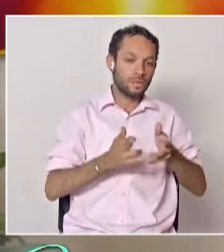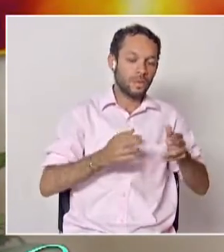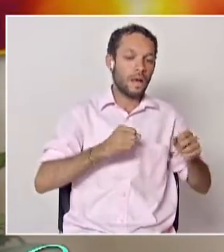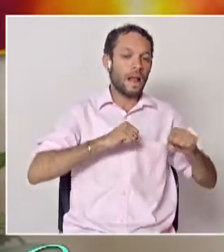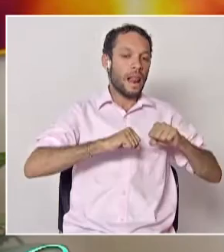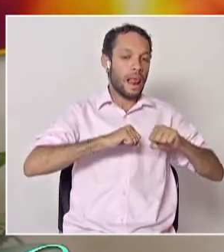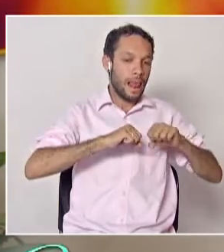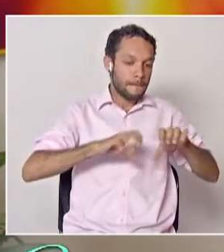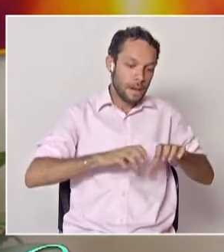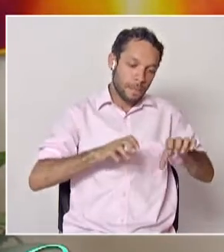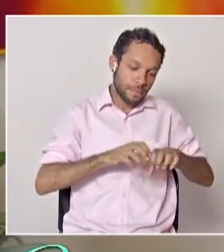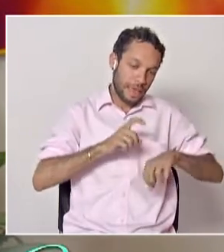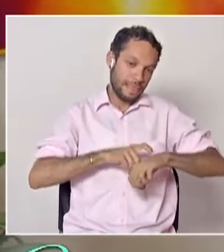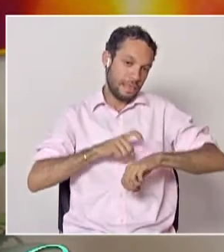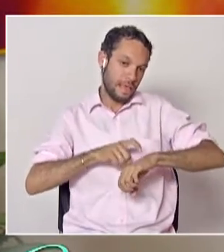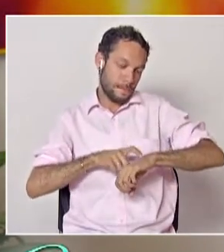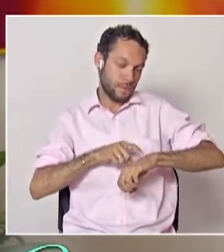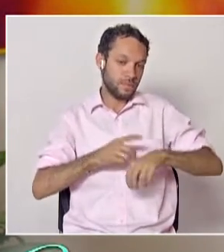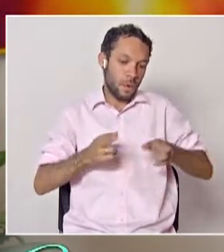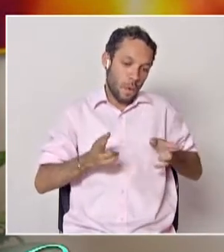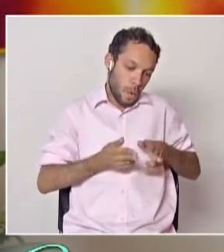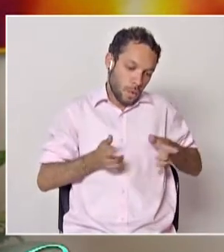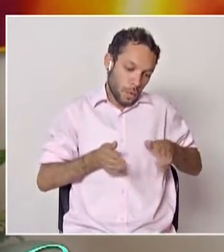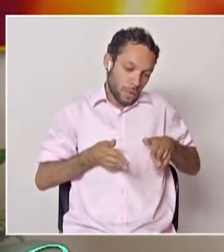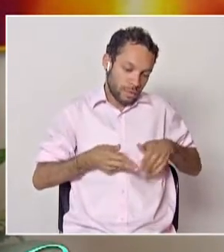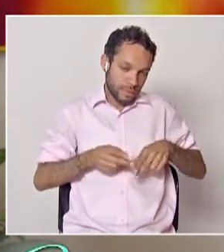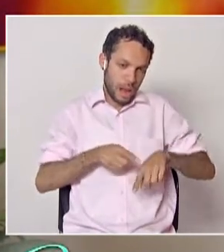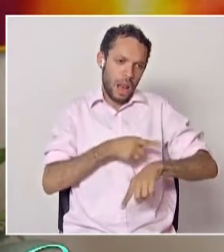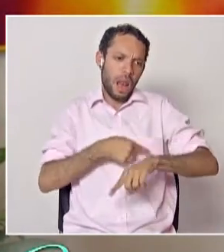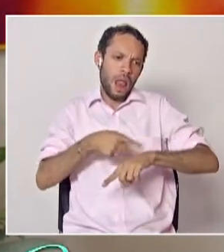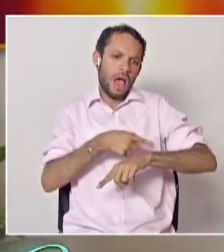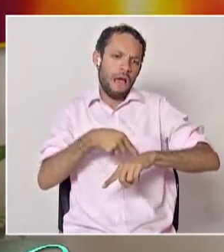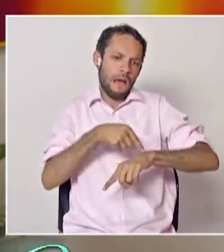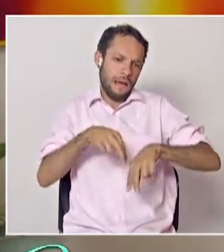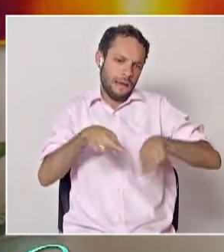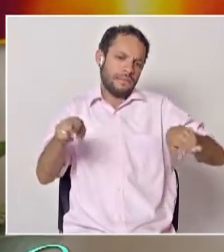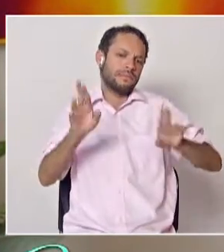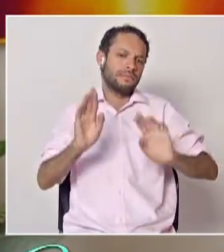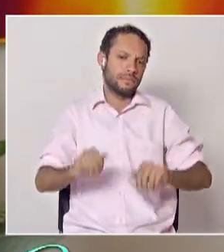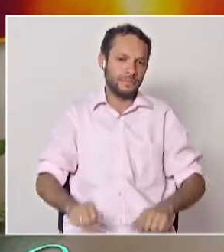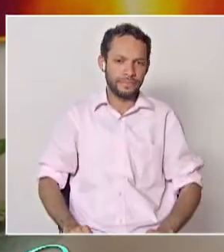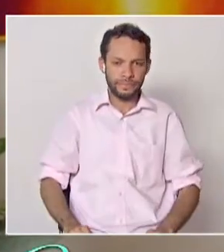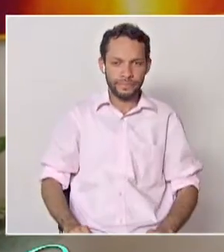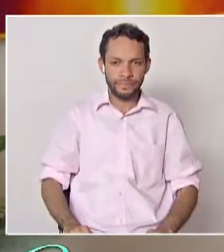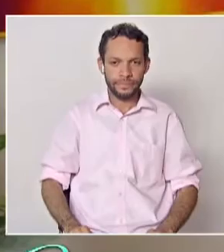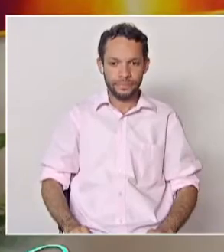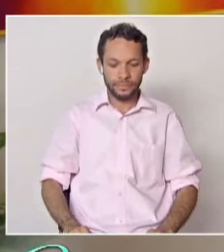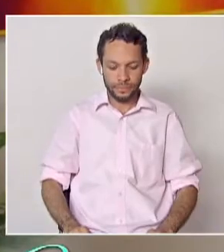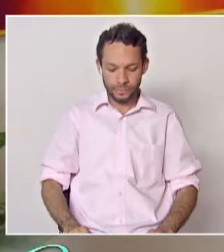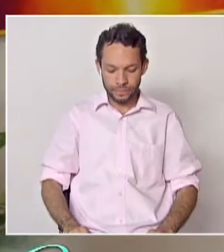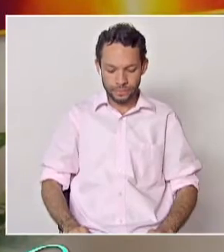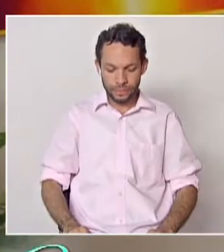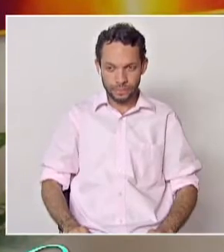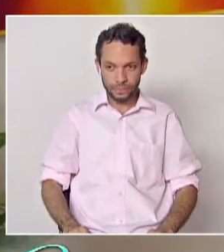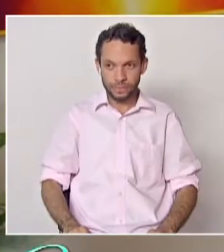actividades y ejercicios por factor de tiempo, porque es una terapia que dura más tiempo. Inhala.